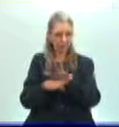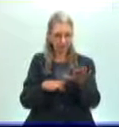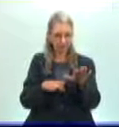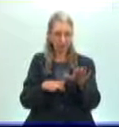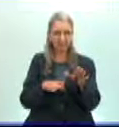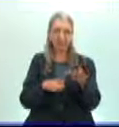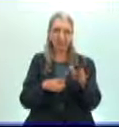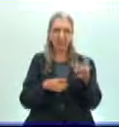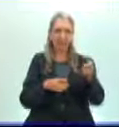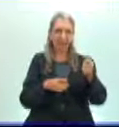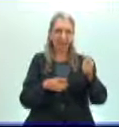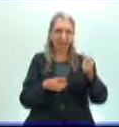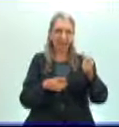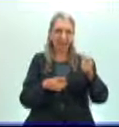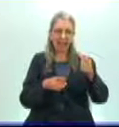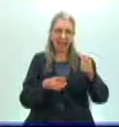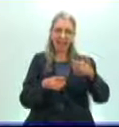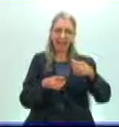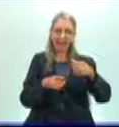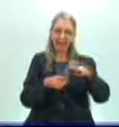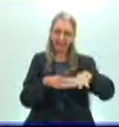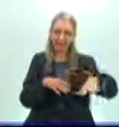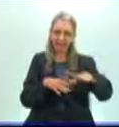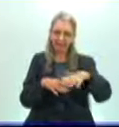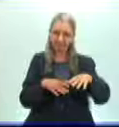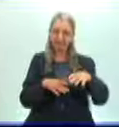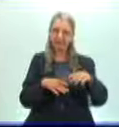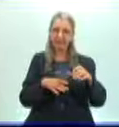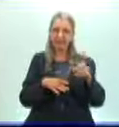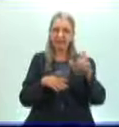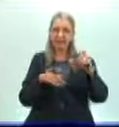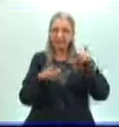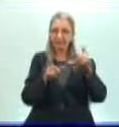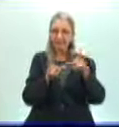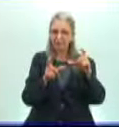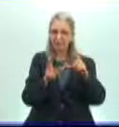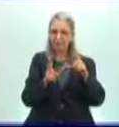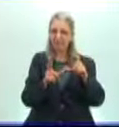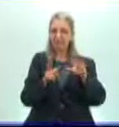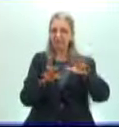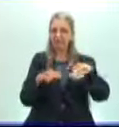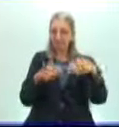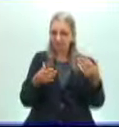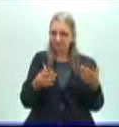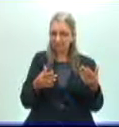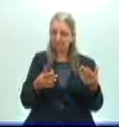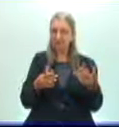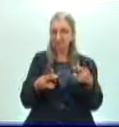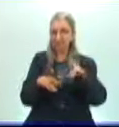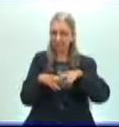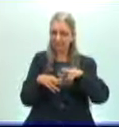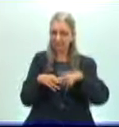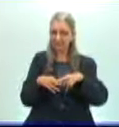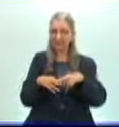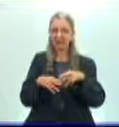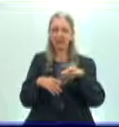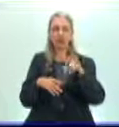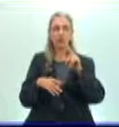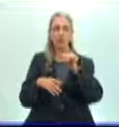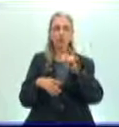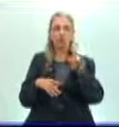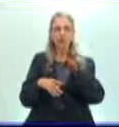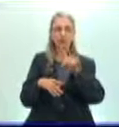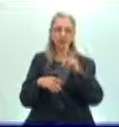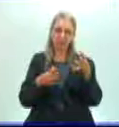se los estoy mostrando y por último damos una respuesta. Le doy un breve tiempo para que tomen estos detalles.